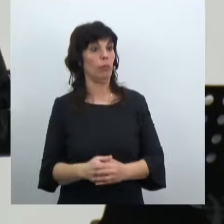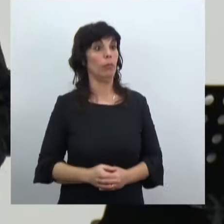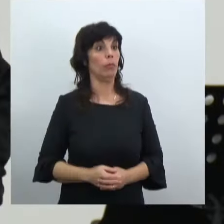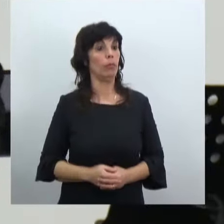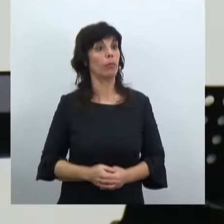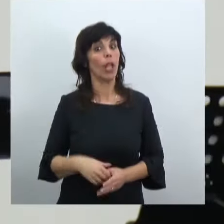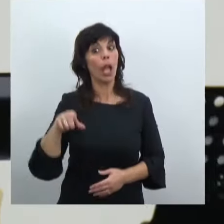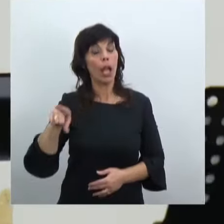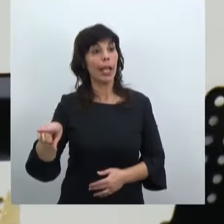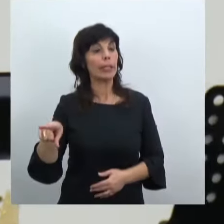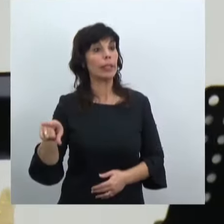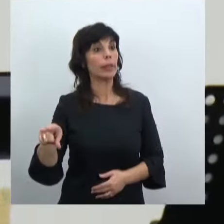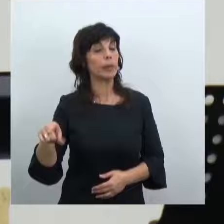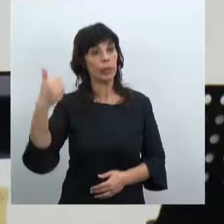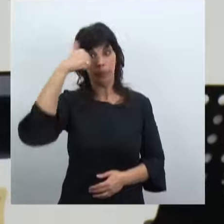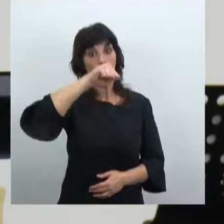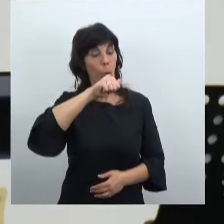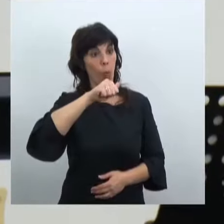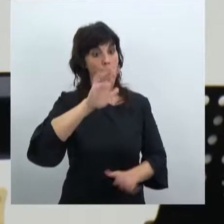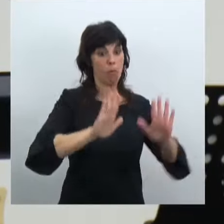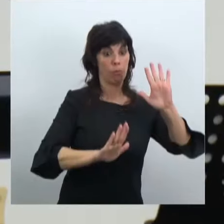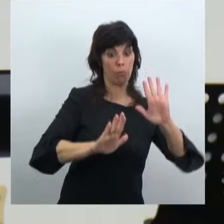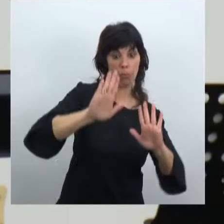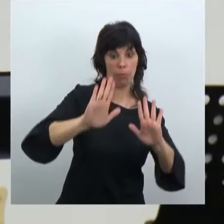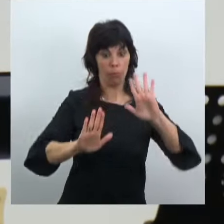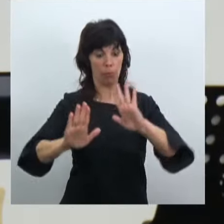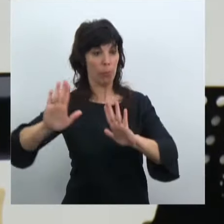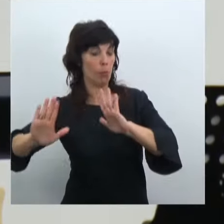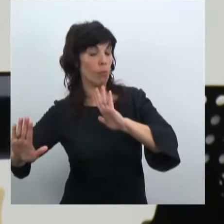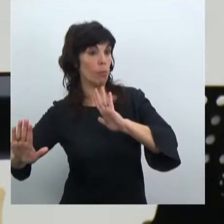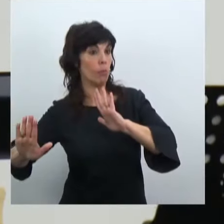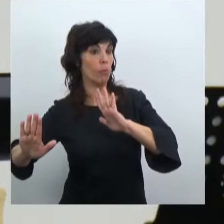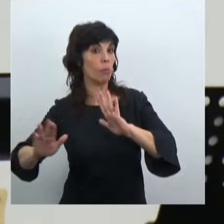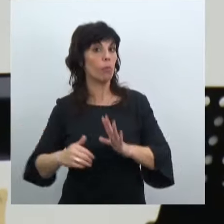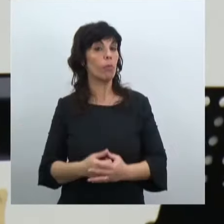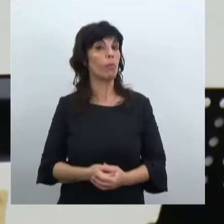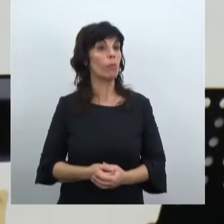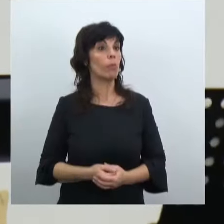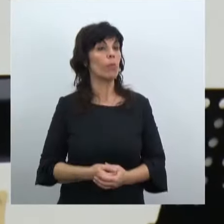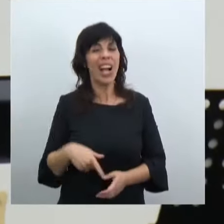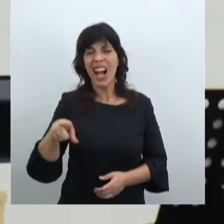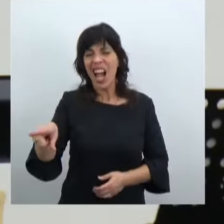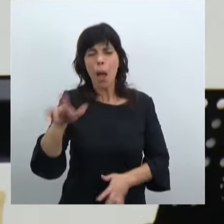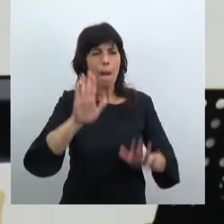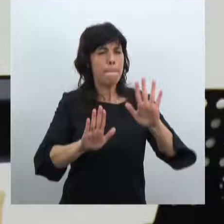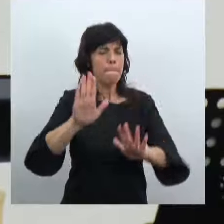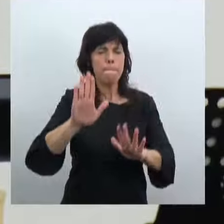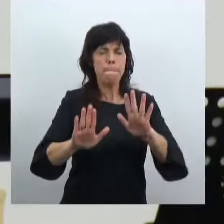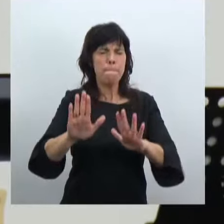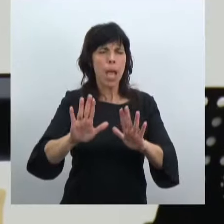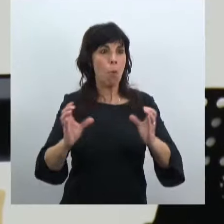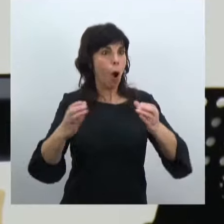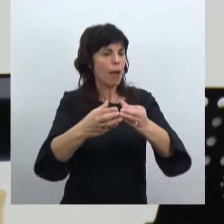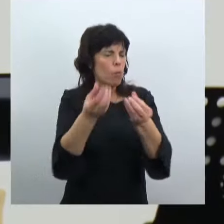Tenemos con nosotros probablemente en este momento uno de los mejores mimos